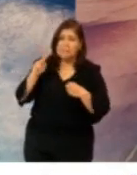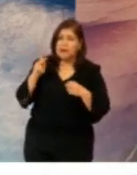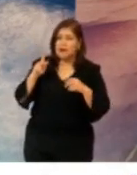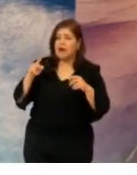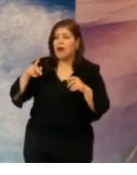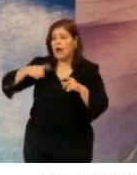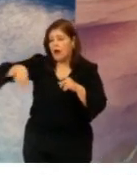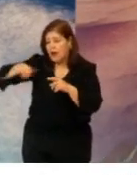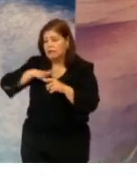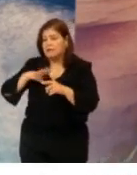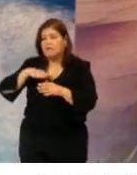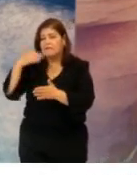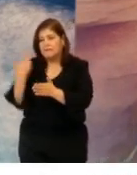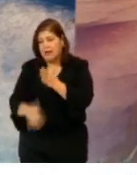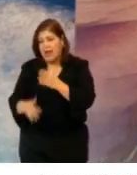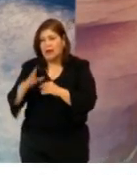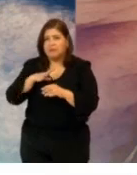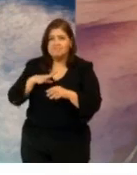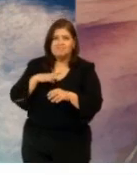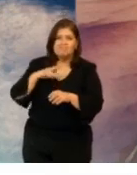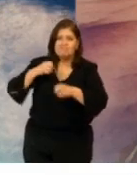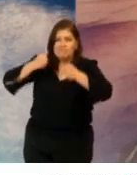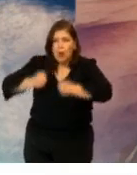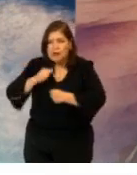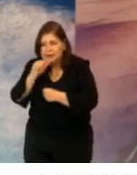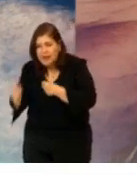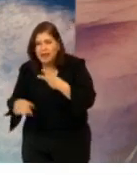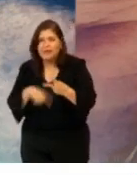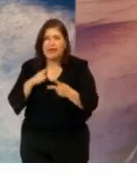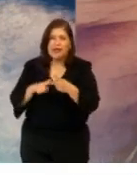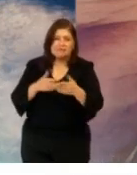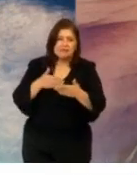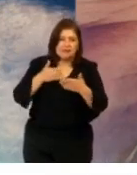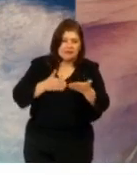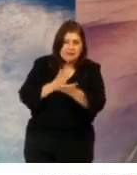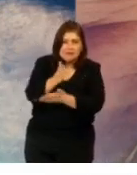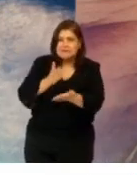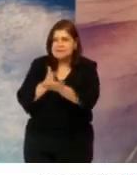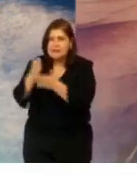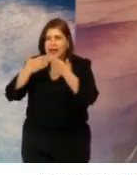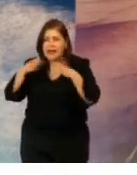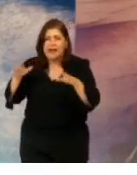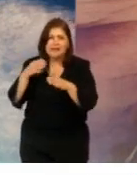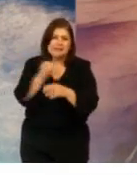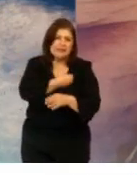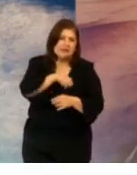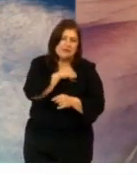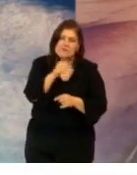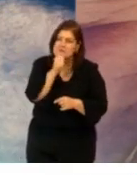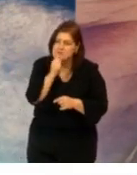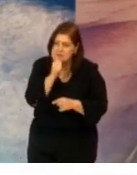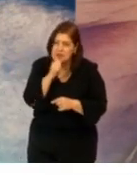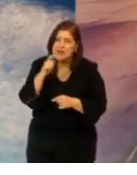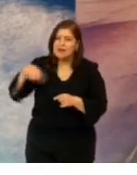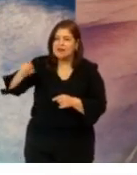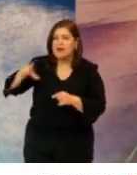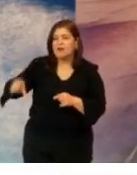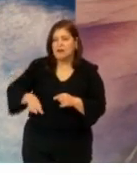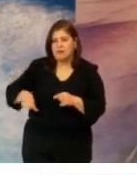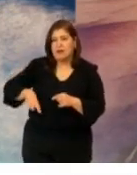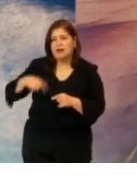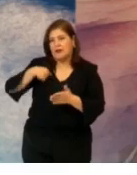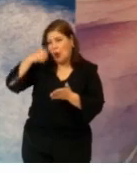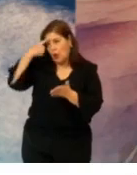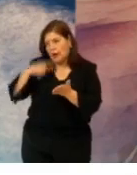ahí siguen, la inequidad al acceso a los servicios de salud y educación ahí siguen, y solamente el Estado es quien creo que tiene